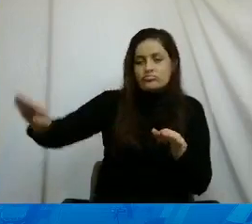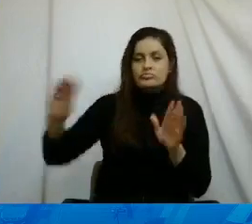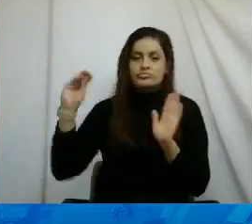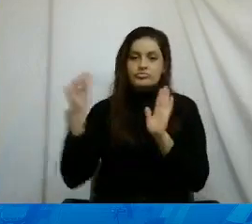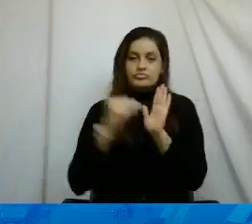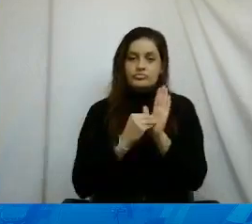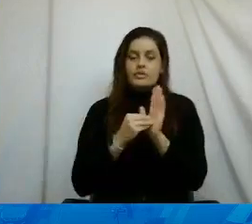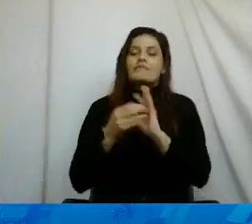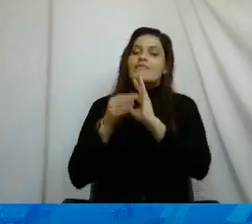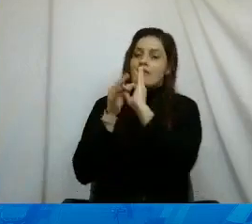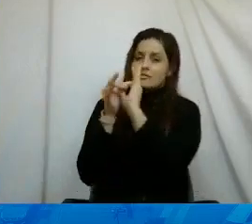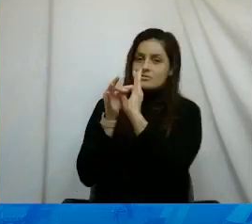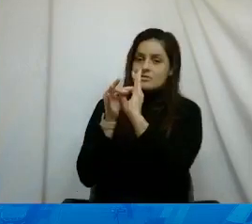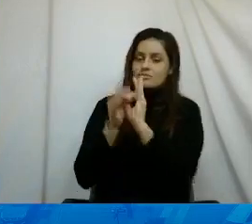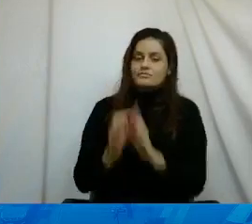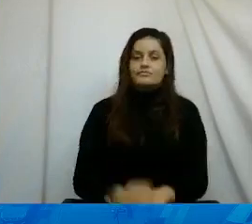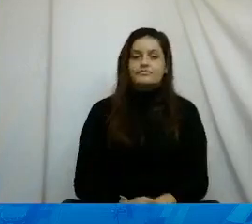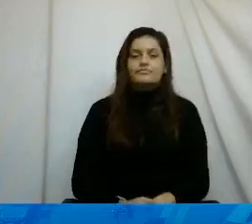Gracias.